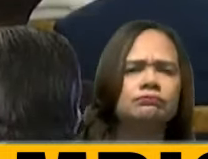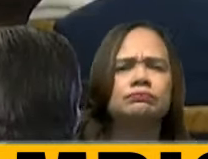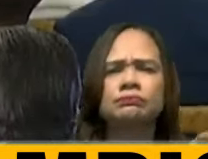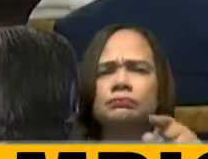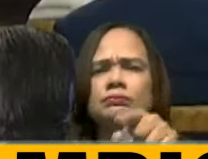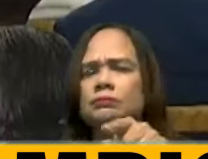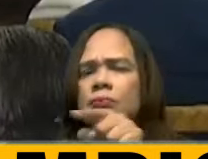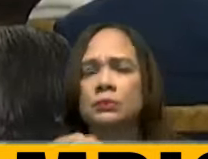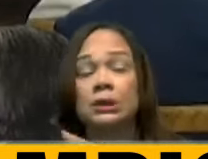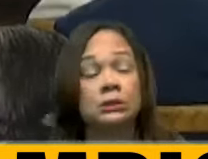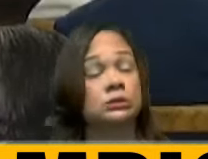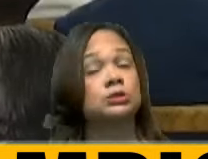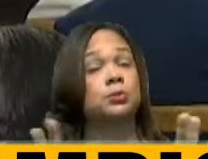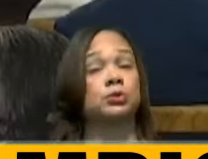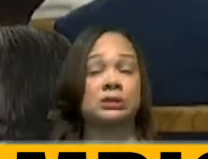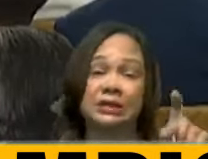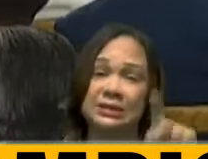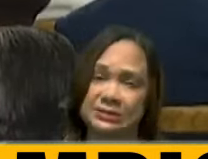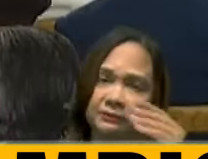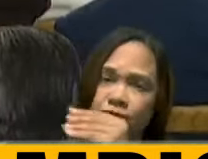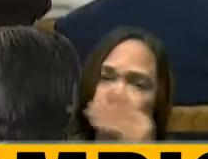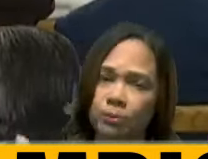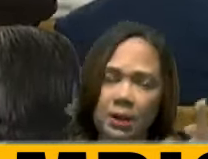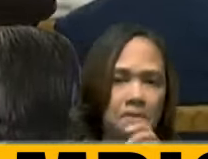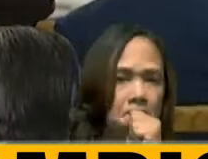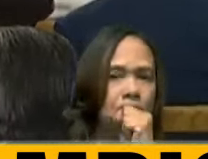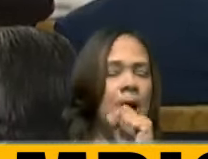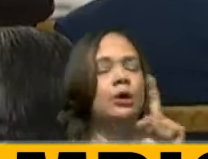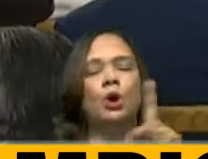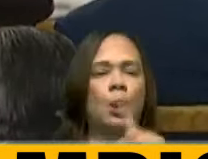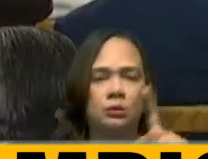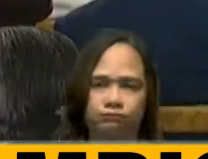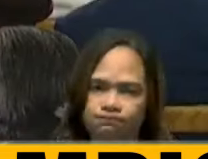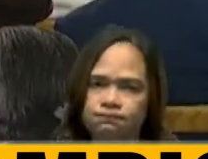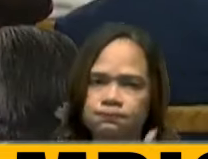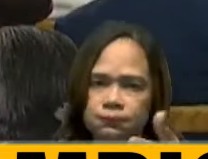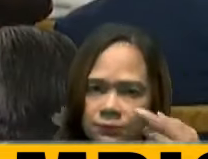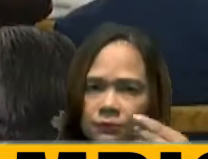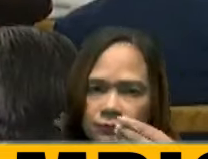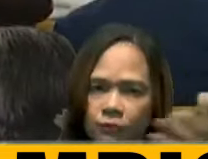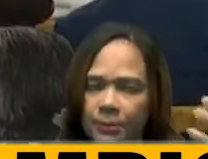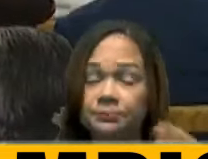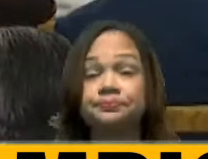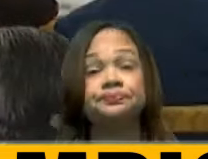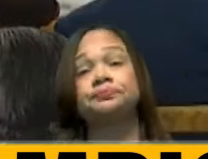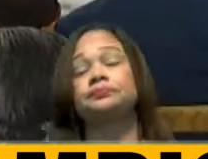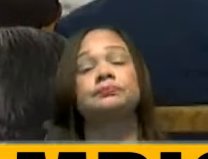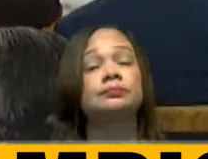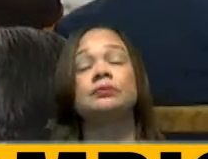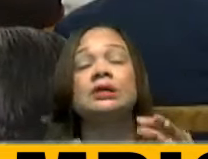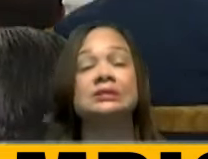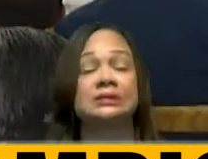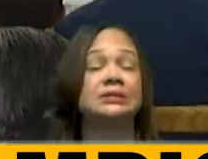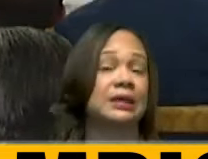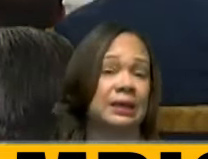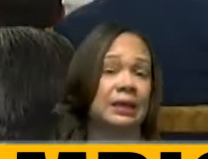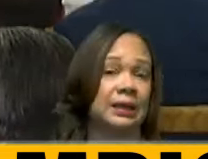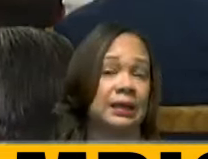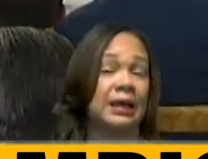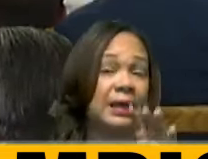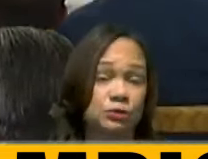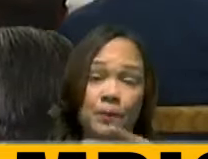los estudiantes eso es algo que debe de hacerse y y lo que nosotros vamos a estar haciendo con relación a esta medida es ubicar